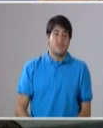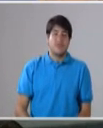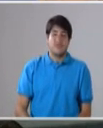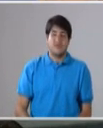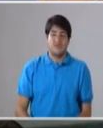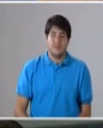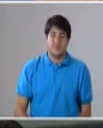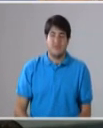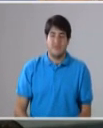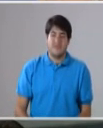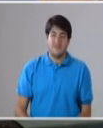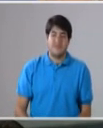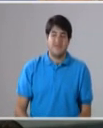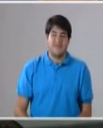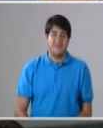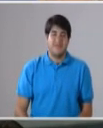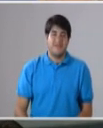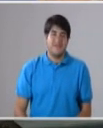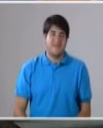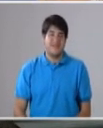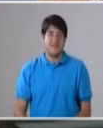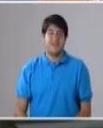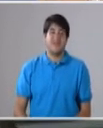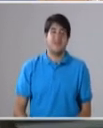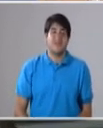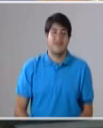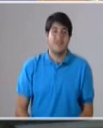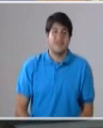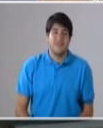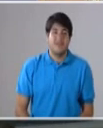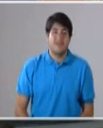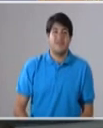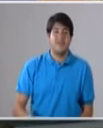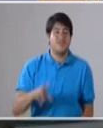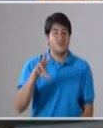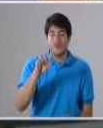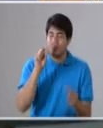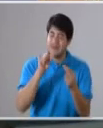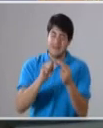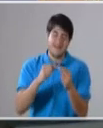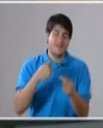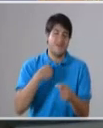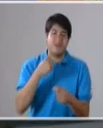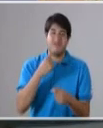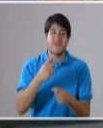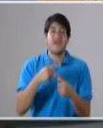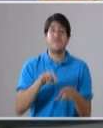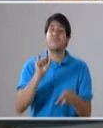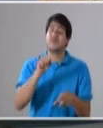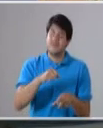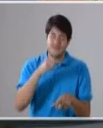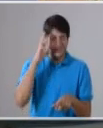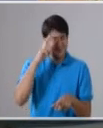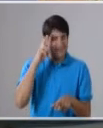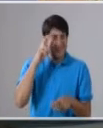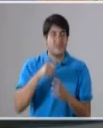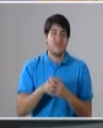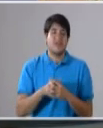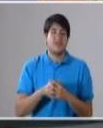Todo lo que dijiste es cierto, pero no es exactamente lo que yo acabo de decir. Allá, hermano,